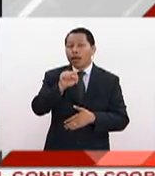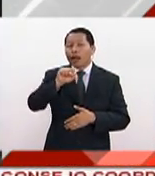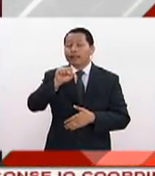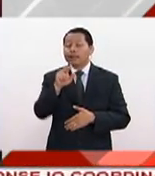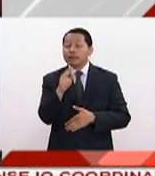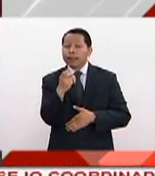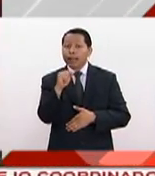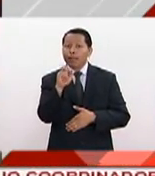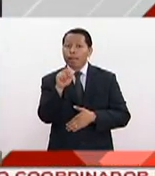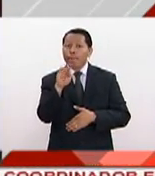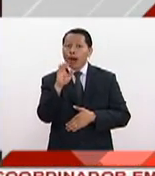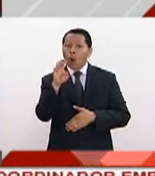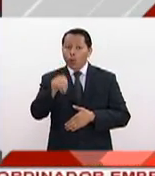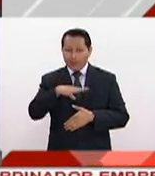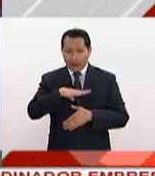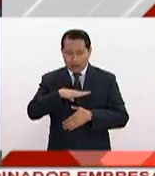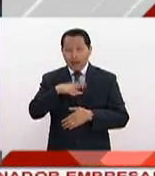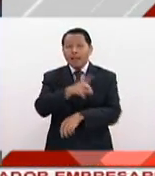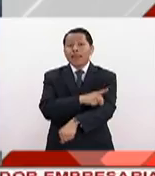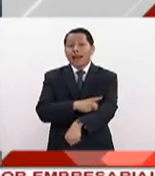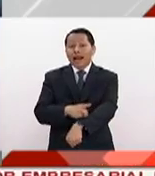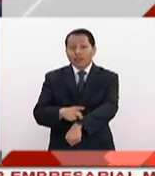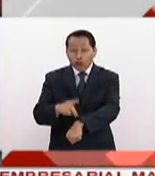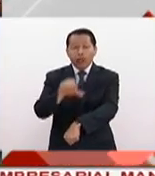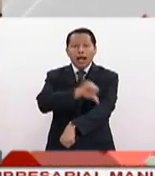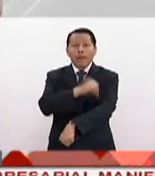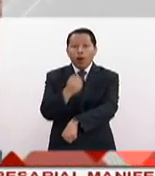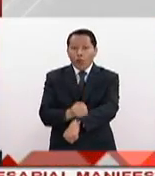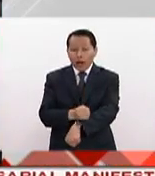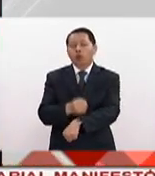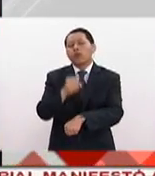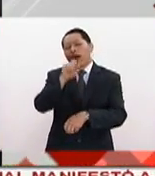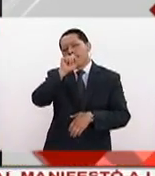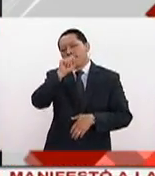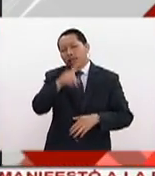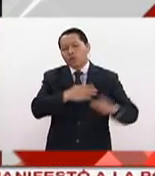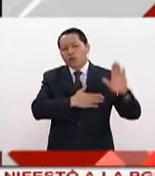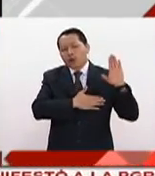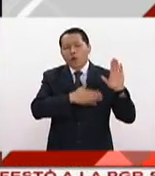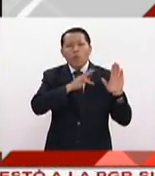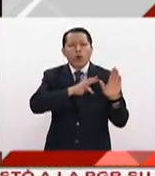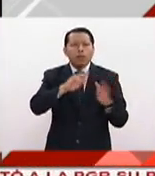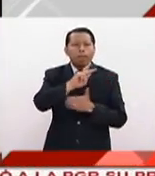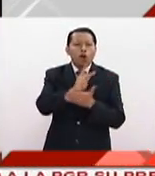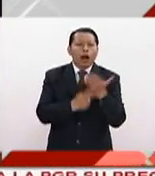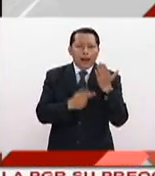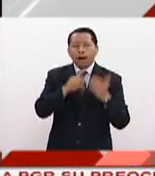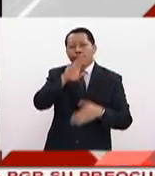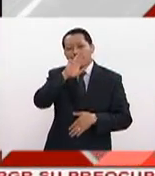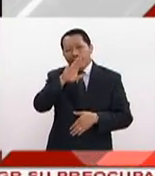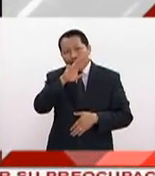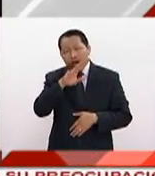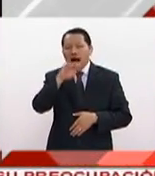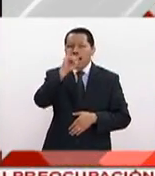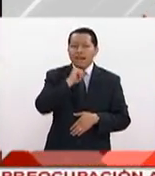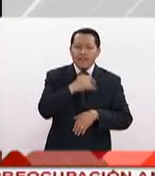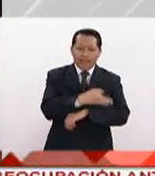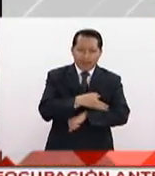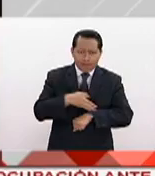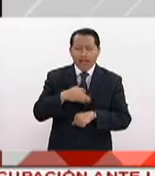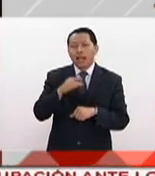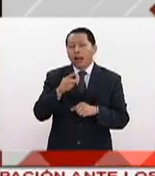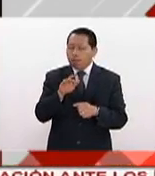Sheinbaum, estuvo el sábado con habitantes de la delegación Álvaro Obregón, a quienes les prometió rescatar el programa de madres jefas de familia y